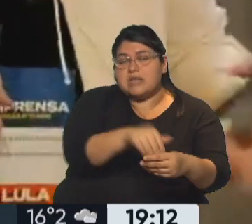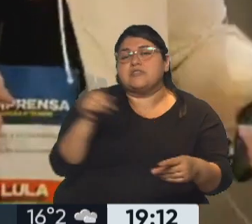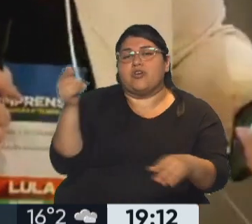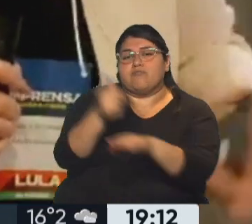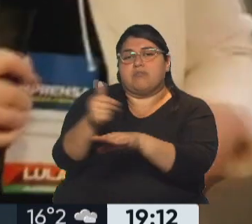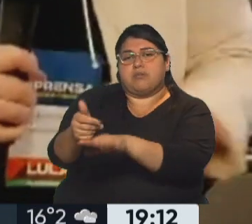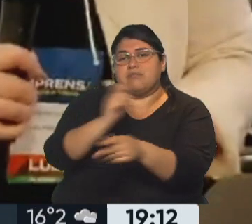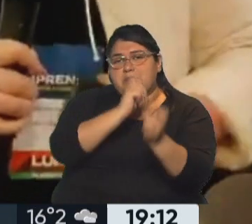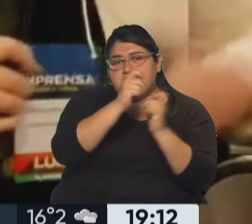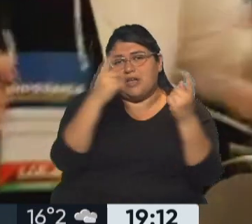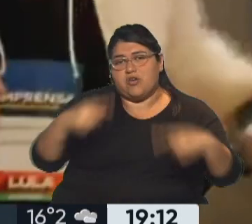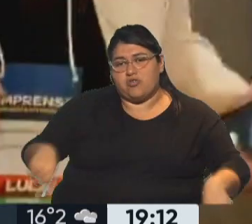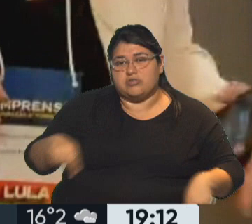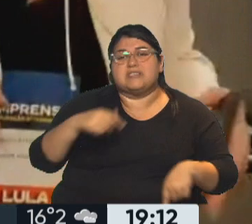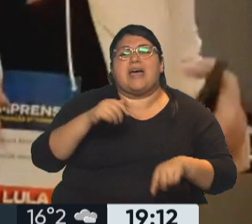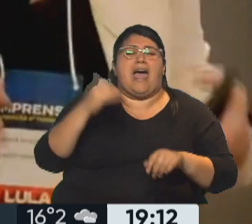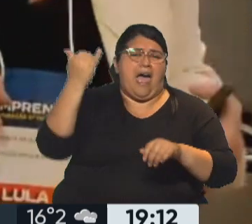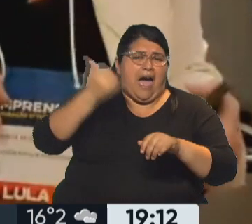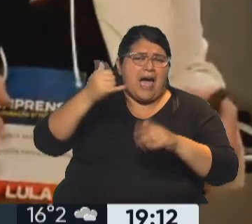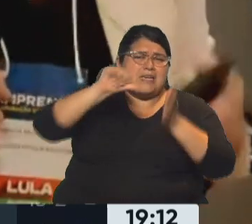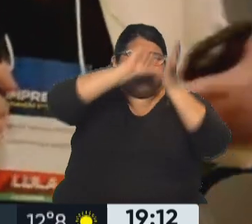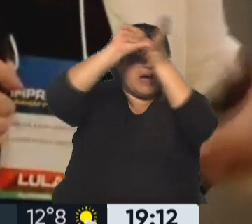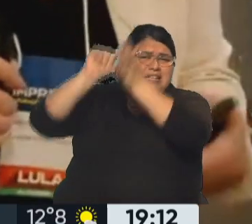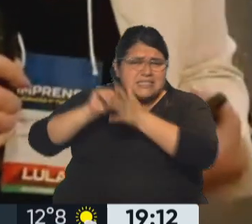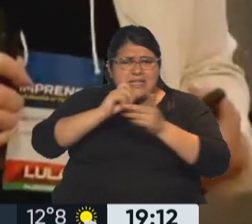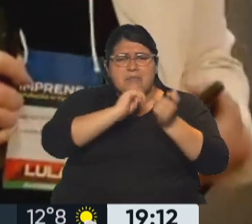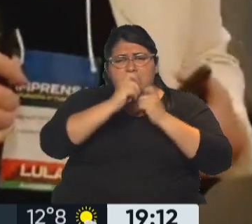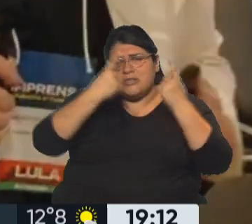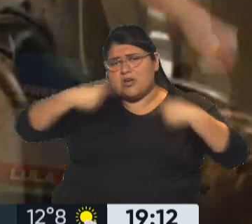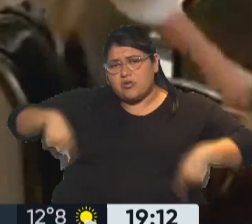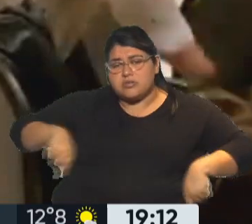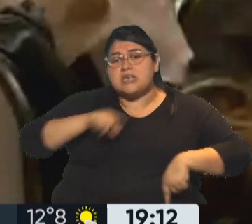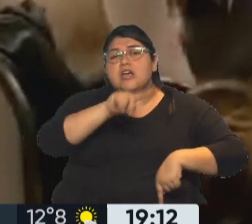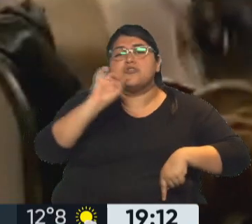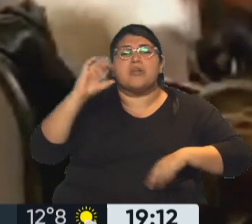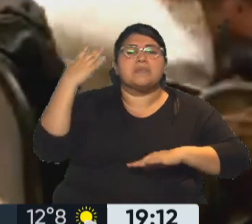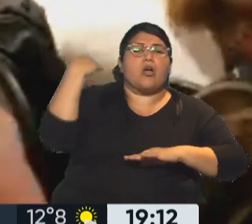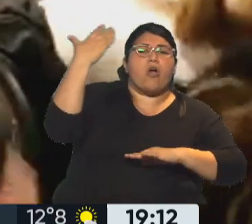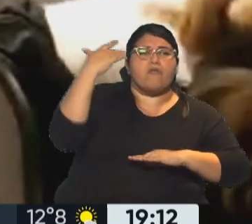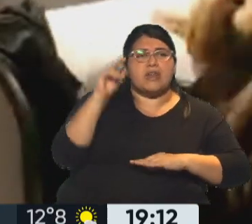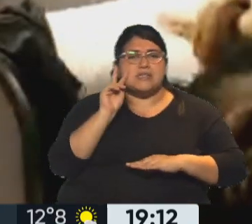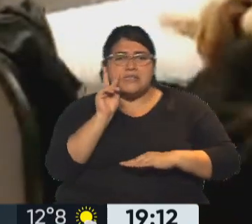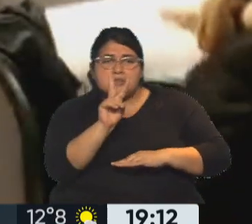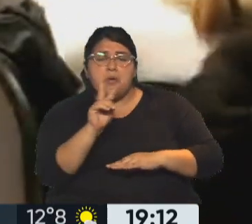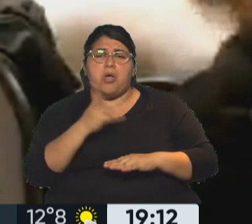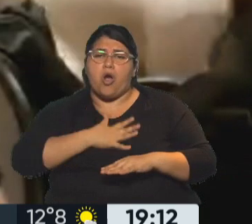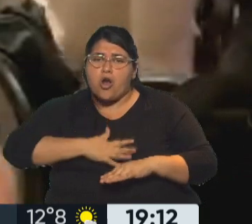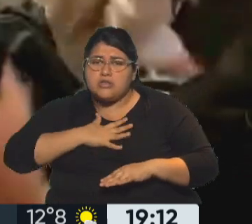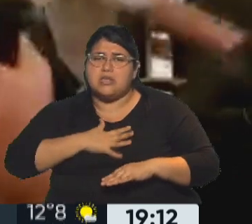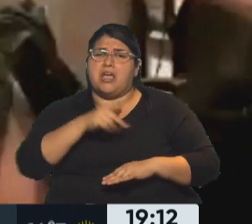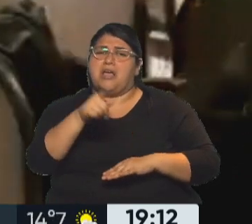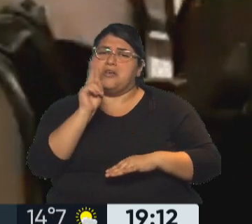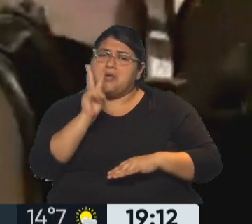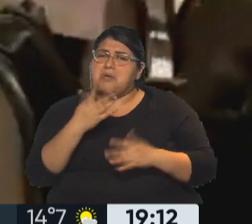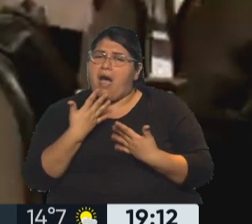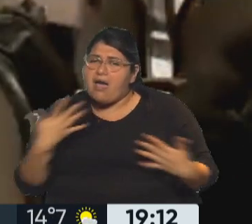Porque como contábamos hay prensa del mundo entero solo pudimos ver la parte de la conferencia es una conferencia donde se lo vio contento donde se lo vio